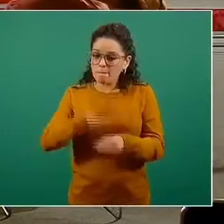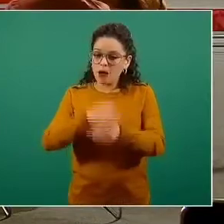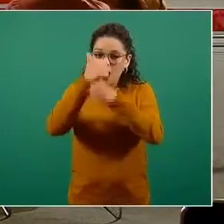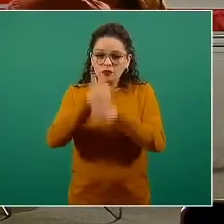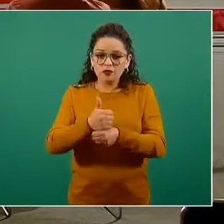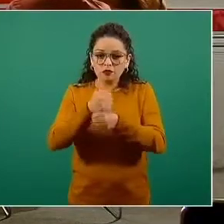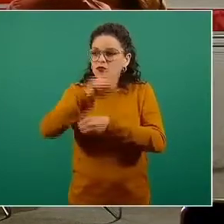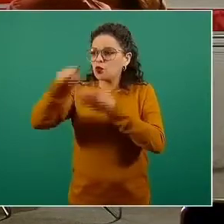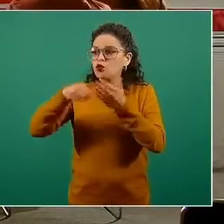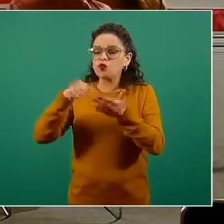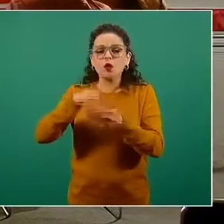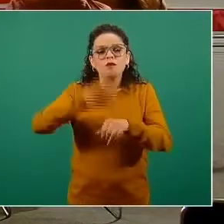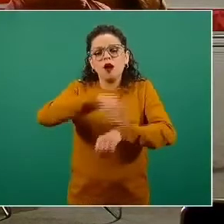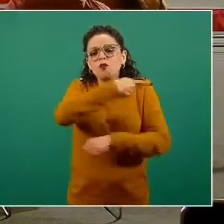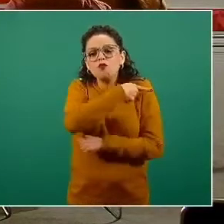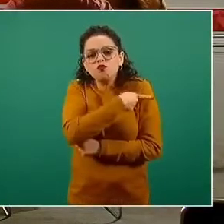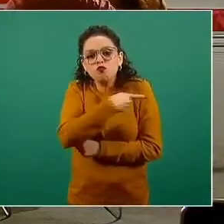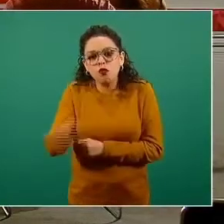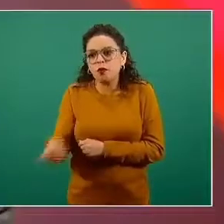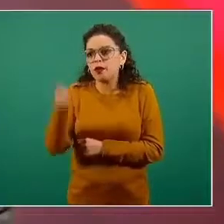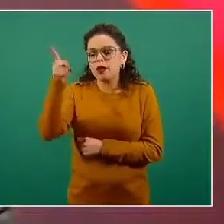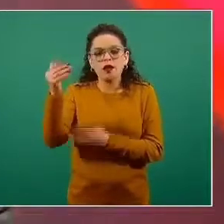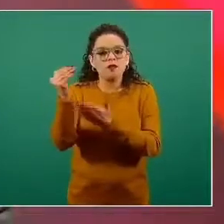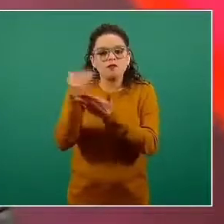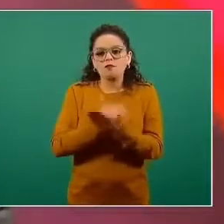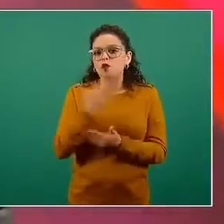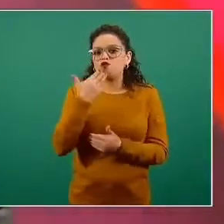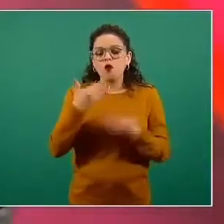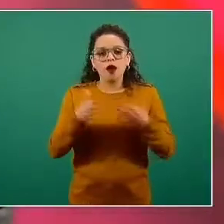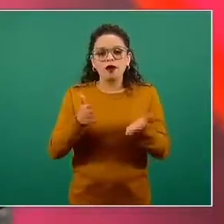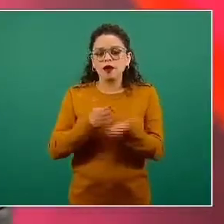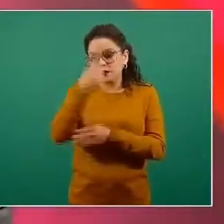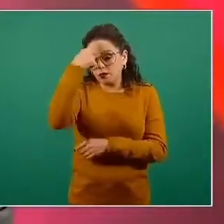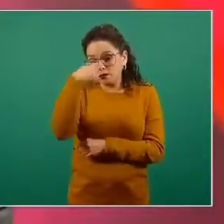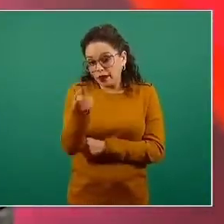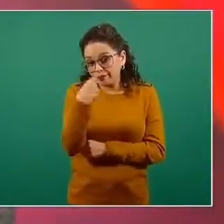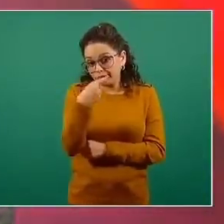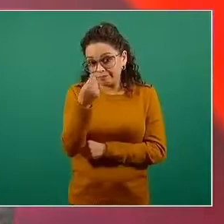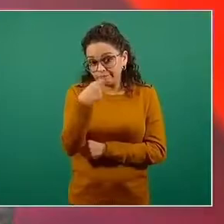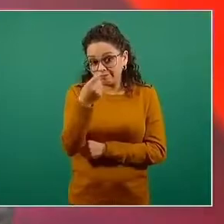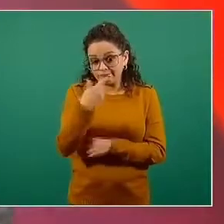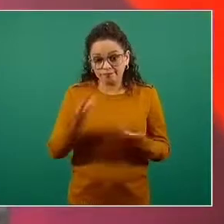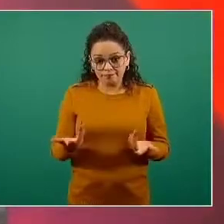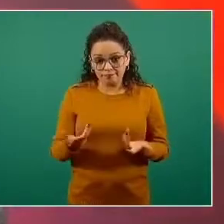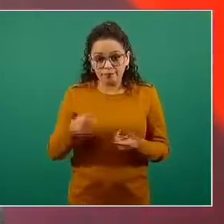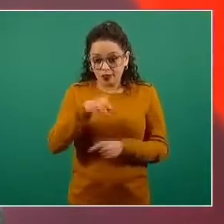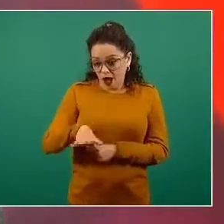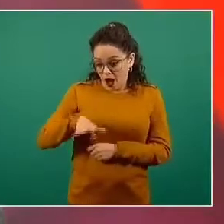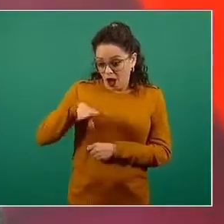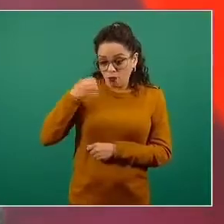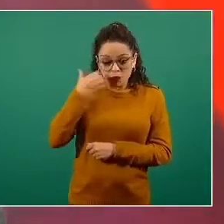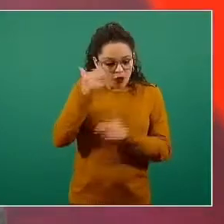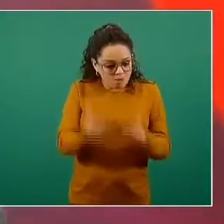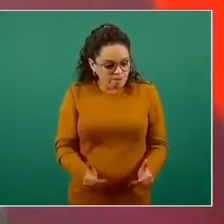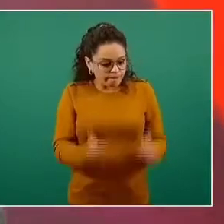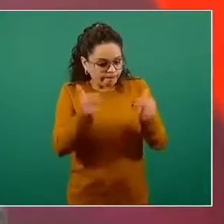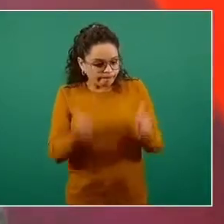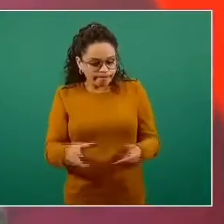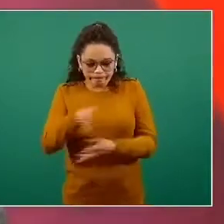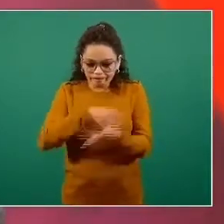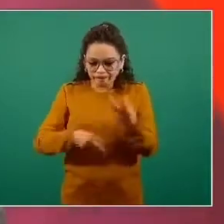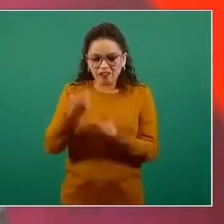y son las que tienen el menor acceso a los medicamentos. El deseo de hacer lucro a partir de la